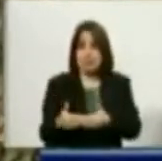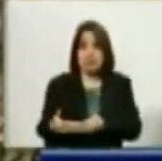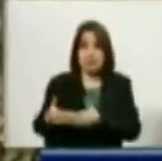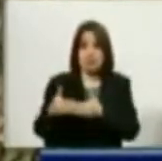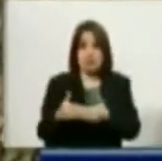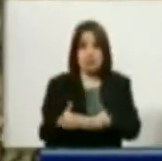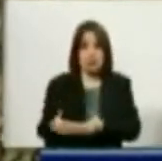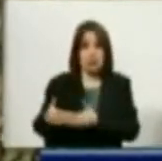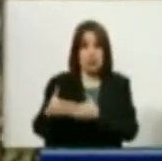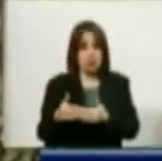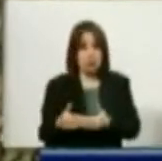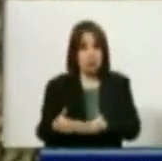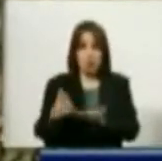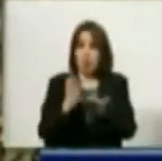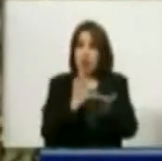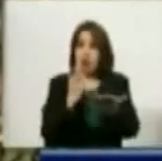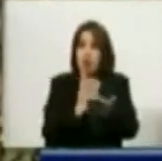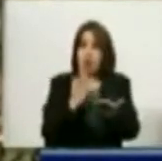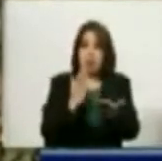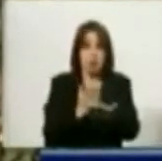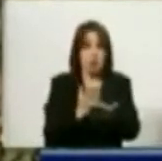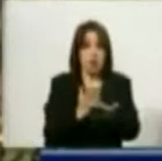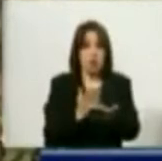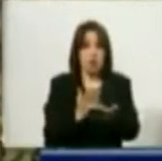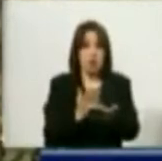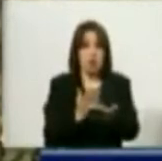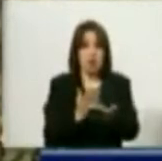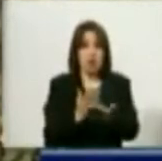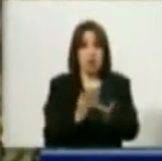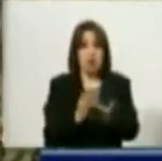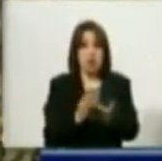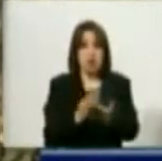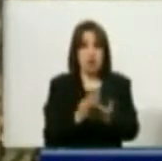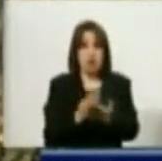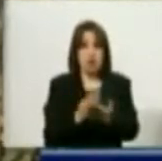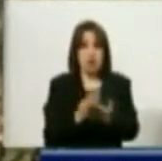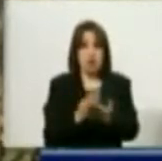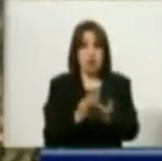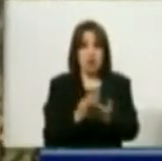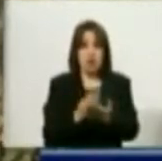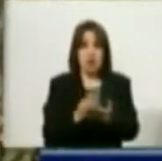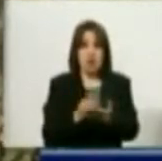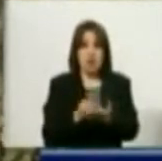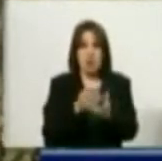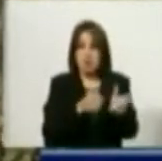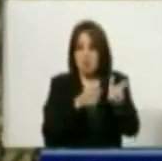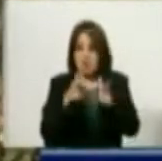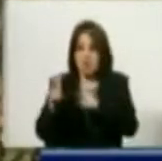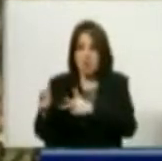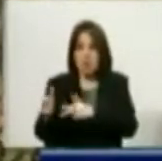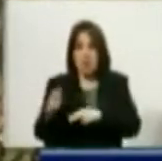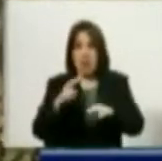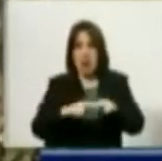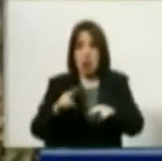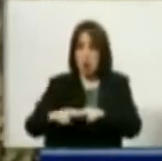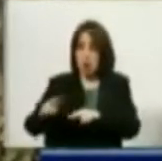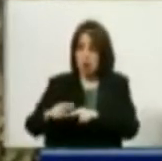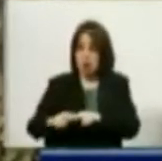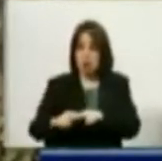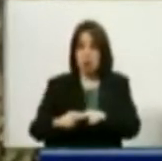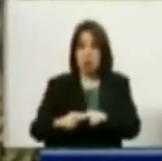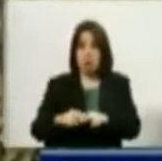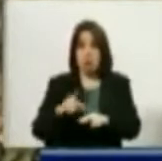a una escuela en Afganistán donde mataron más de 20 niños están todos los niños y niñas así alineados